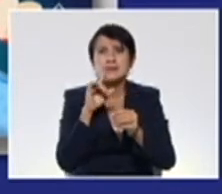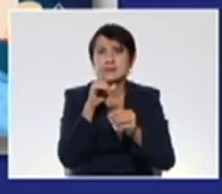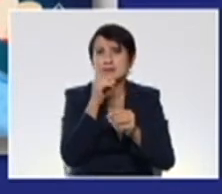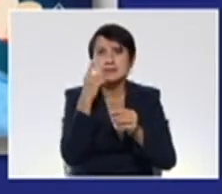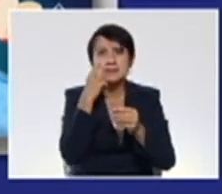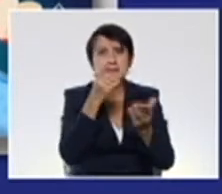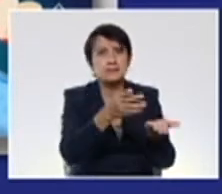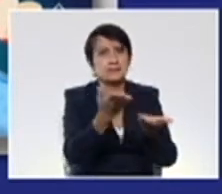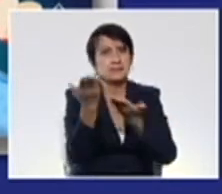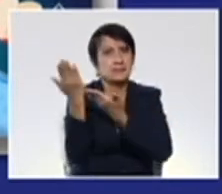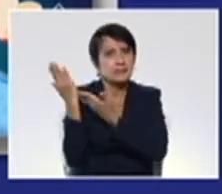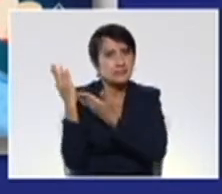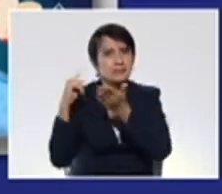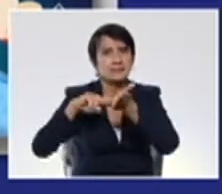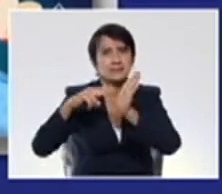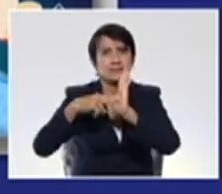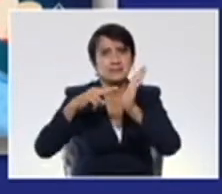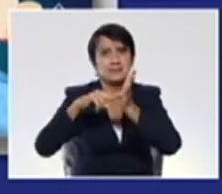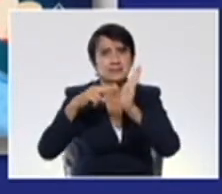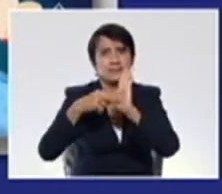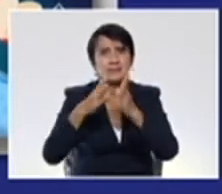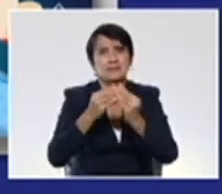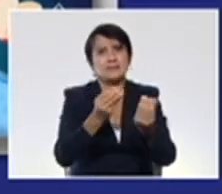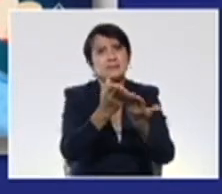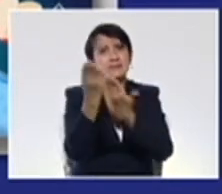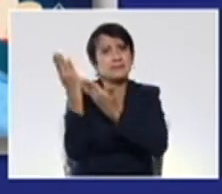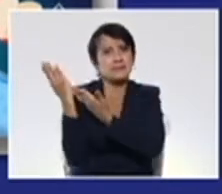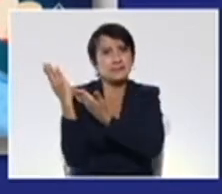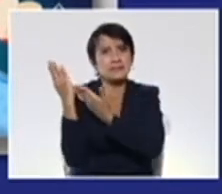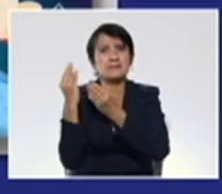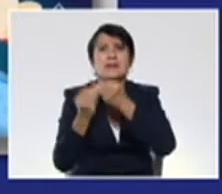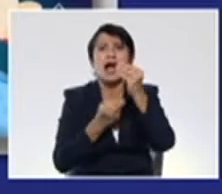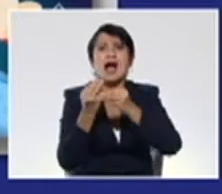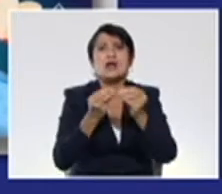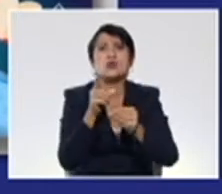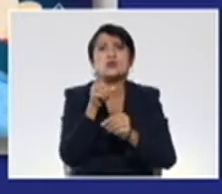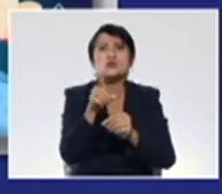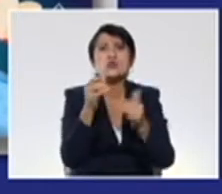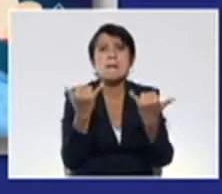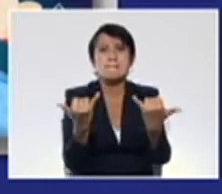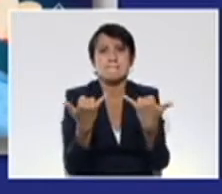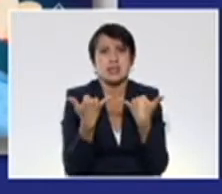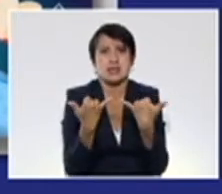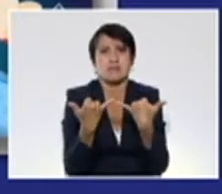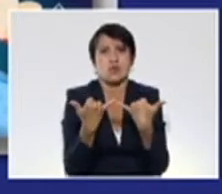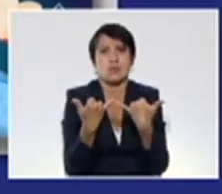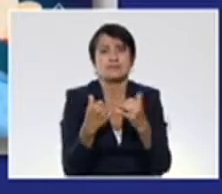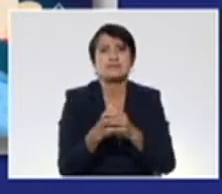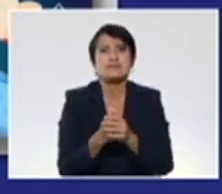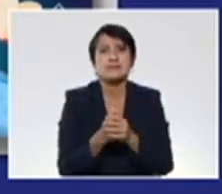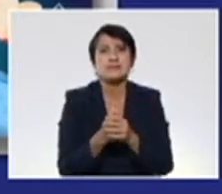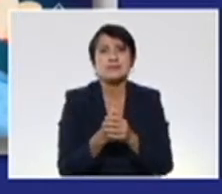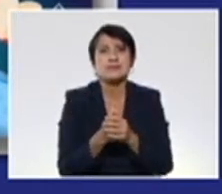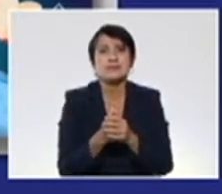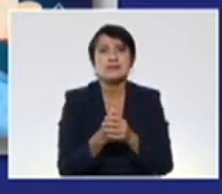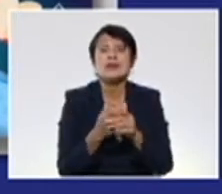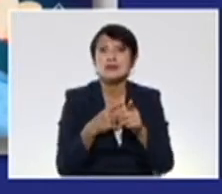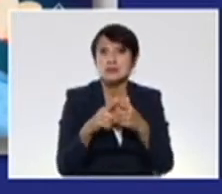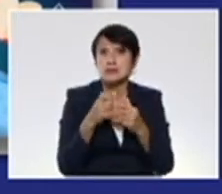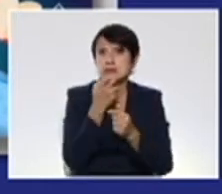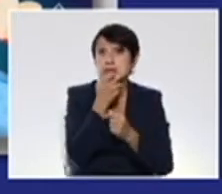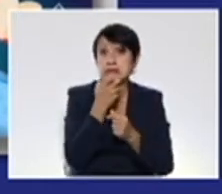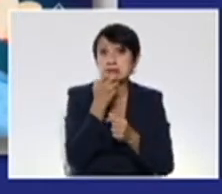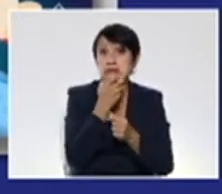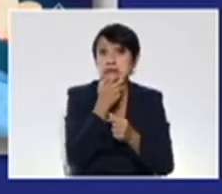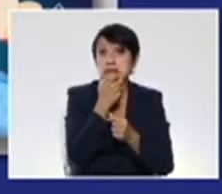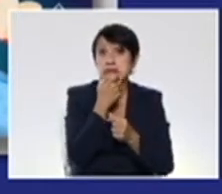ven allí escrito, después el profesor Arturo les dará esa clase mejor, hazlo tú mismo, do it yourself. Entonces ellos en inglés lo que dicen